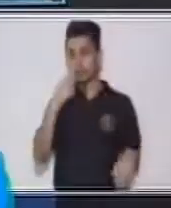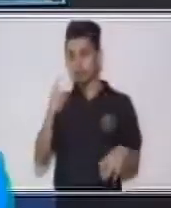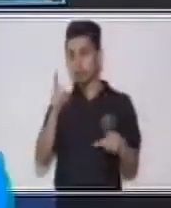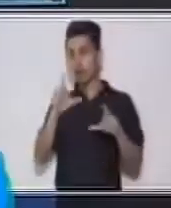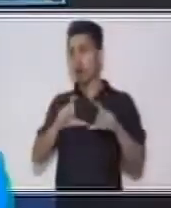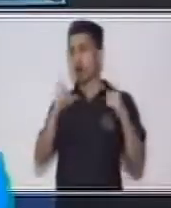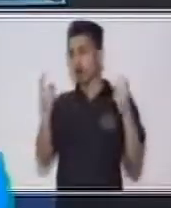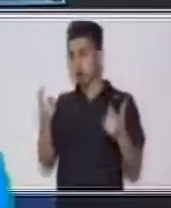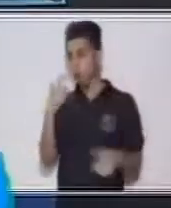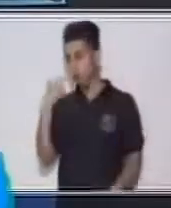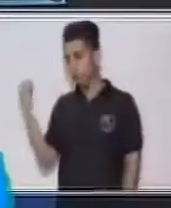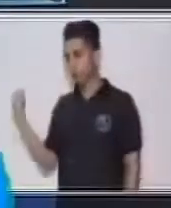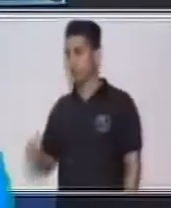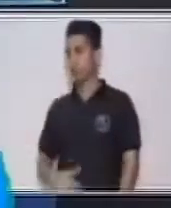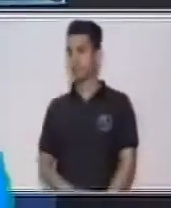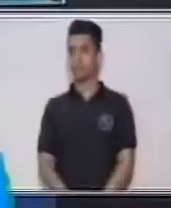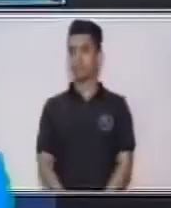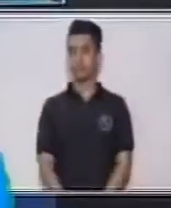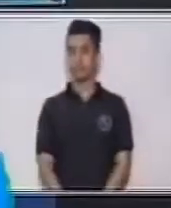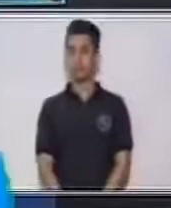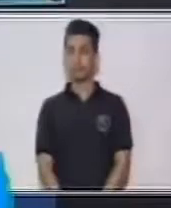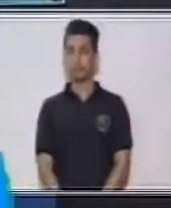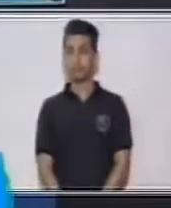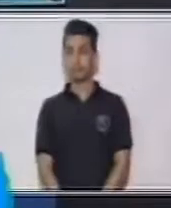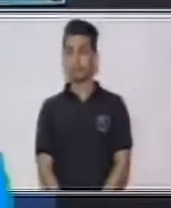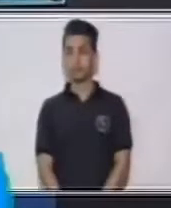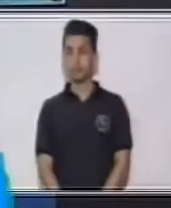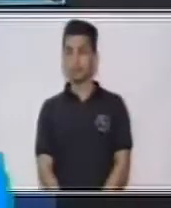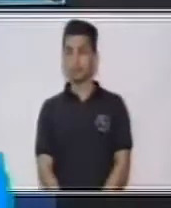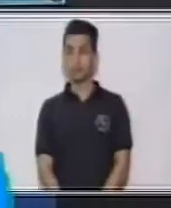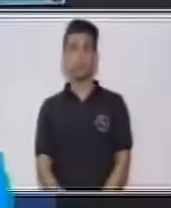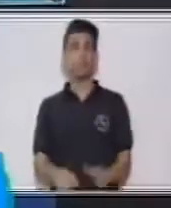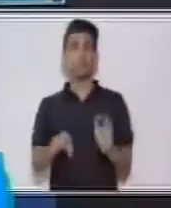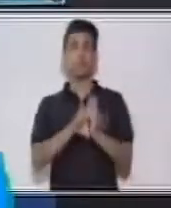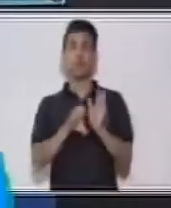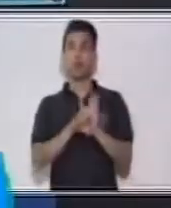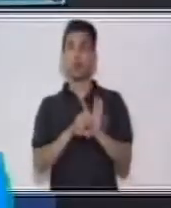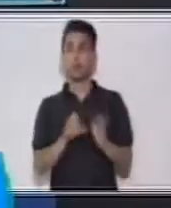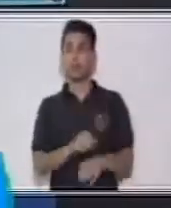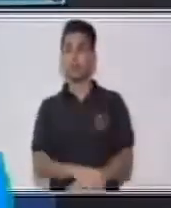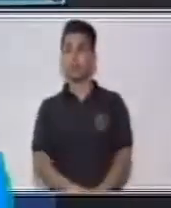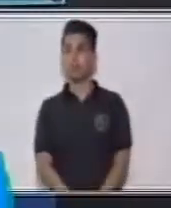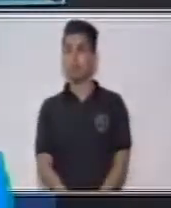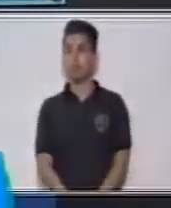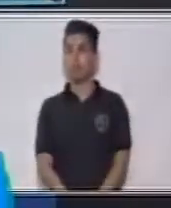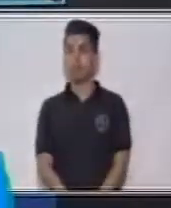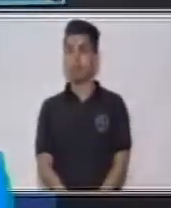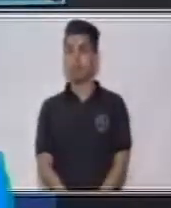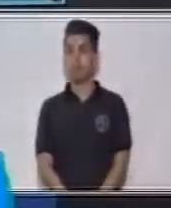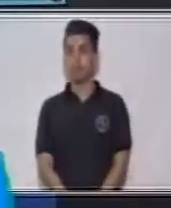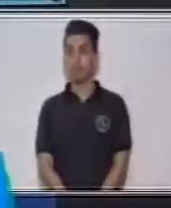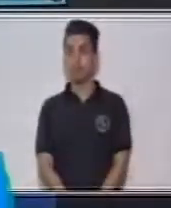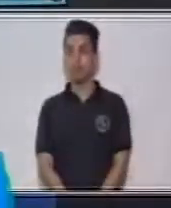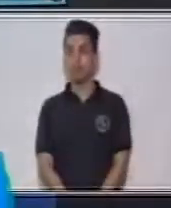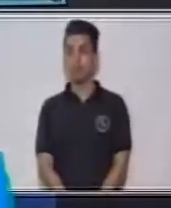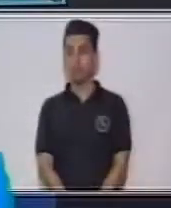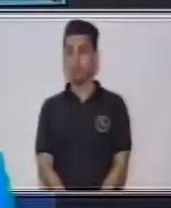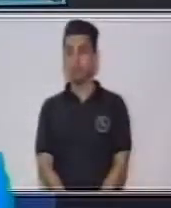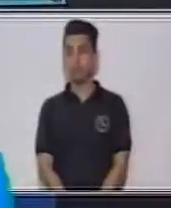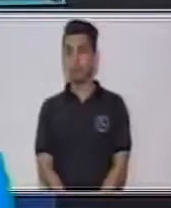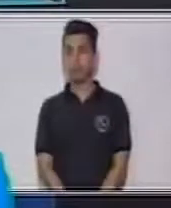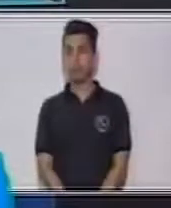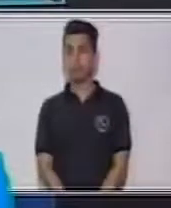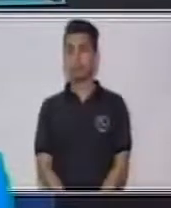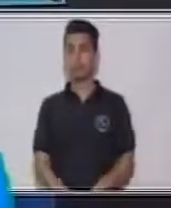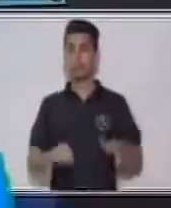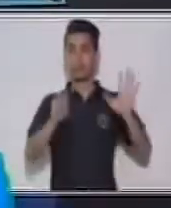cómo se podría trabajar voy a decir por ejemplo 7 - 1